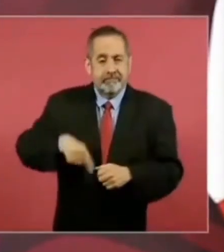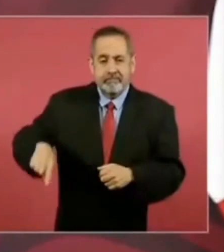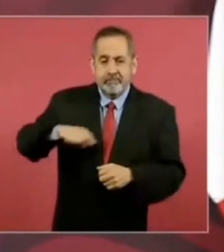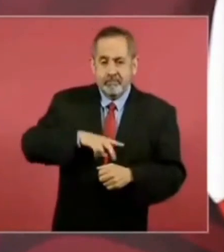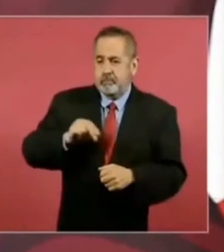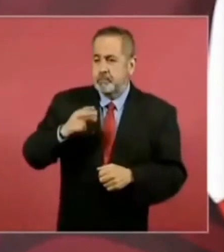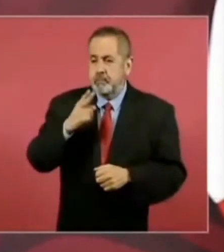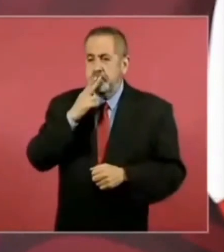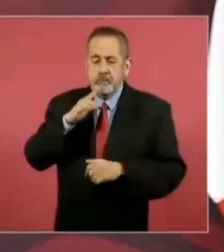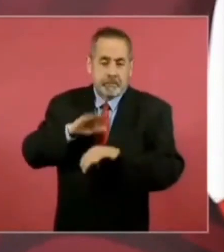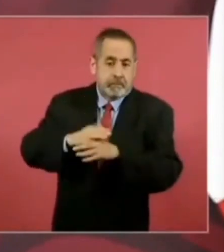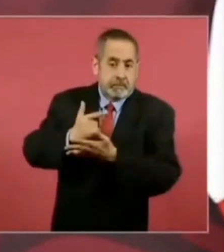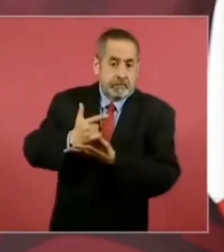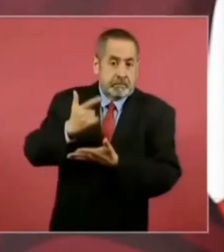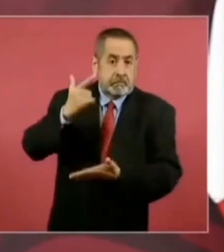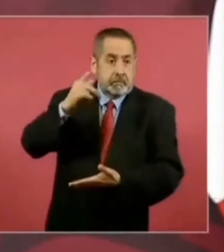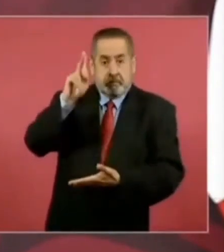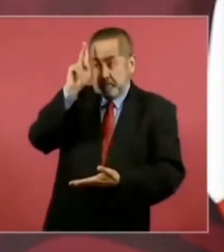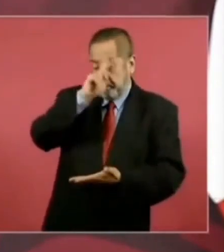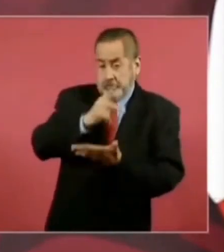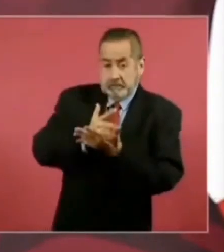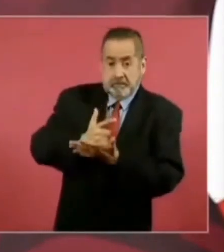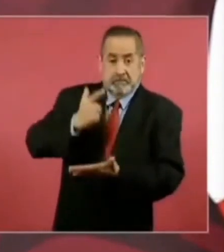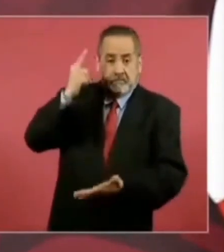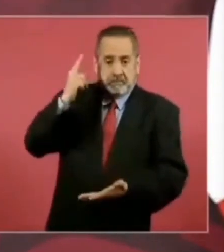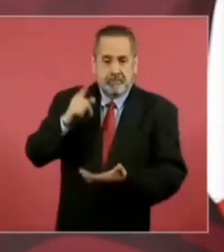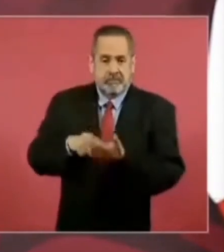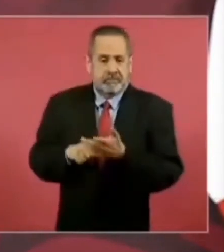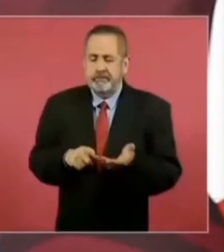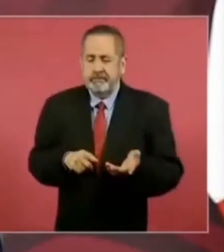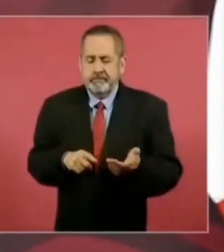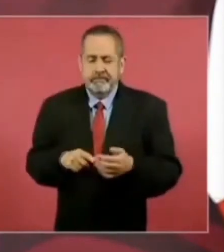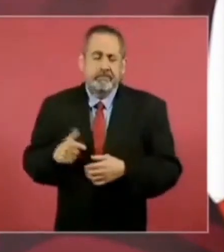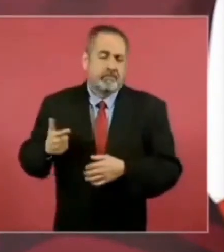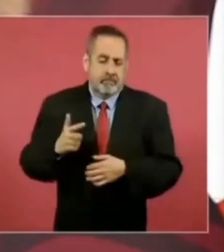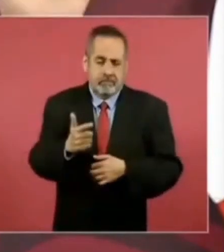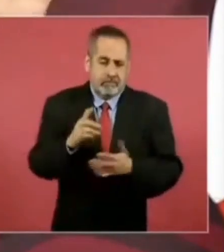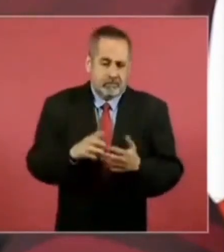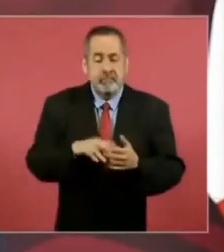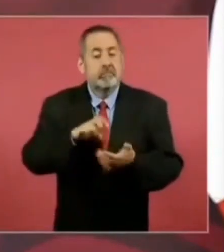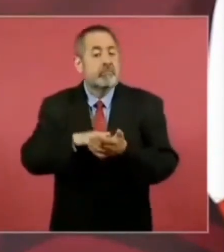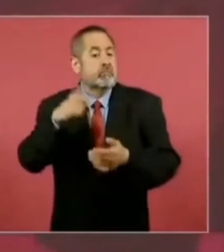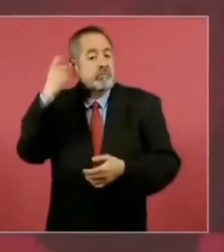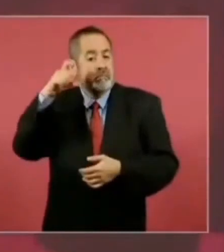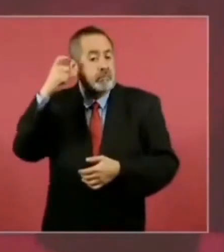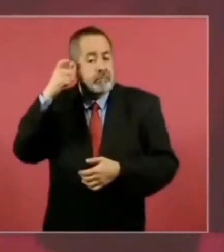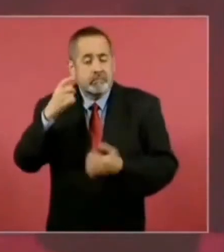el consumo que hay en Guanajuato. Ya ni hablamos de Querétaro, no hay consumo.